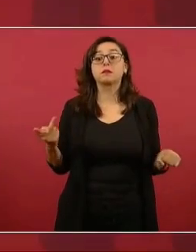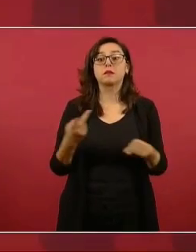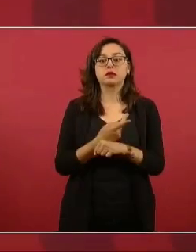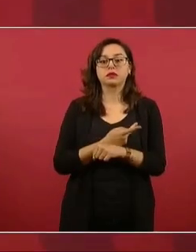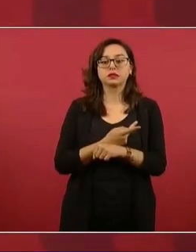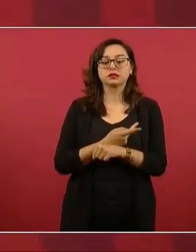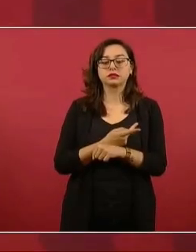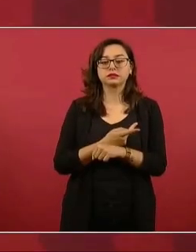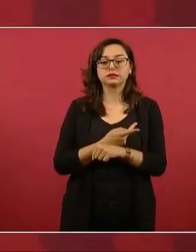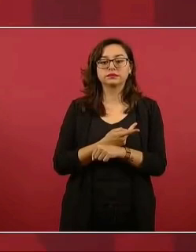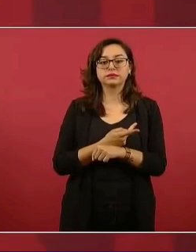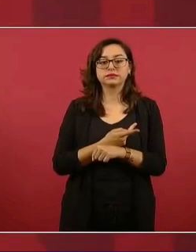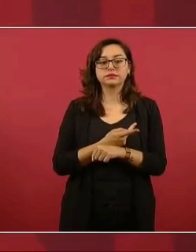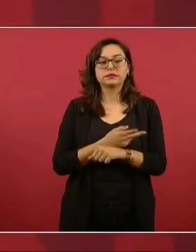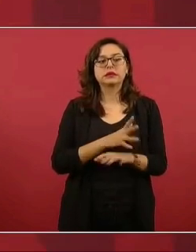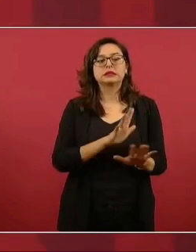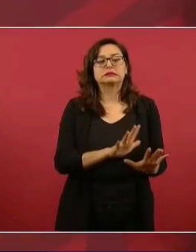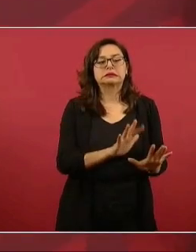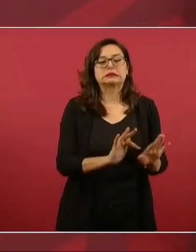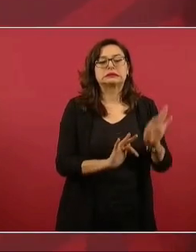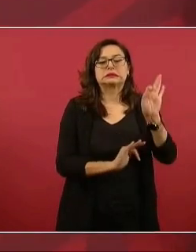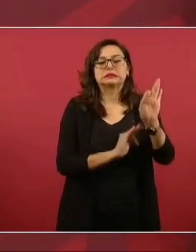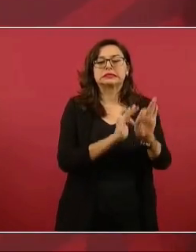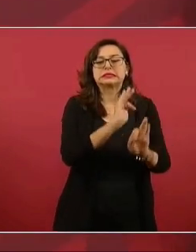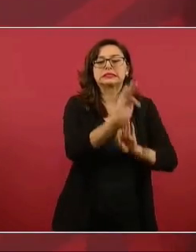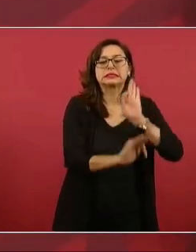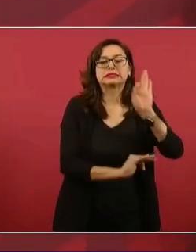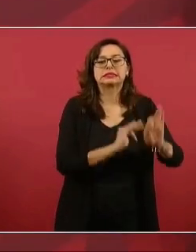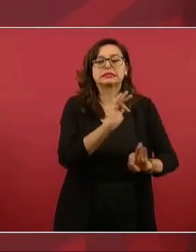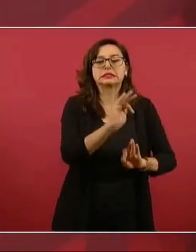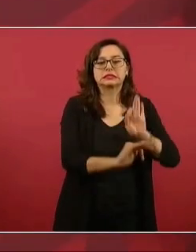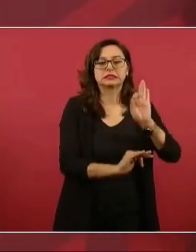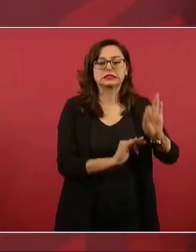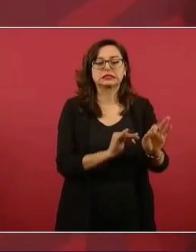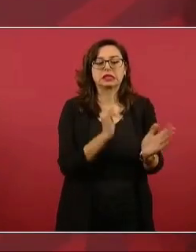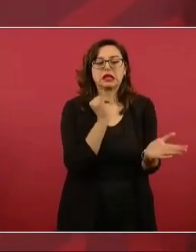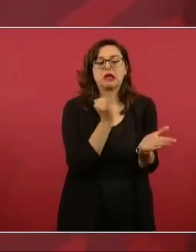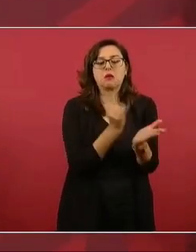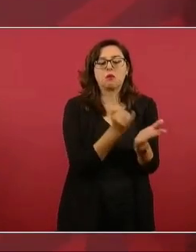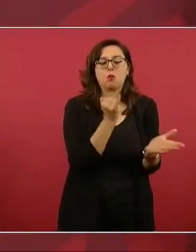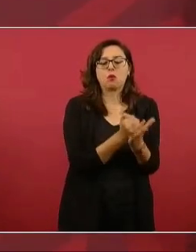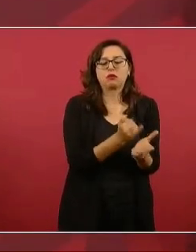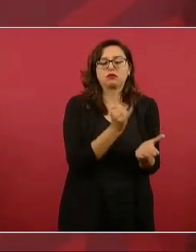un sistema que se conoce como consolidación fiscal,